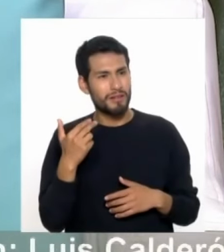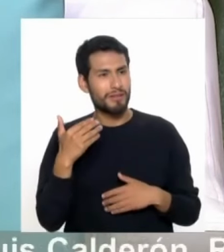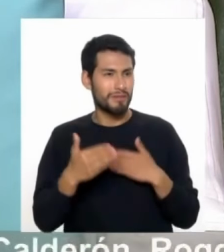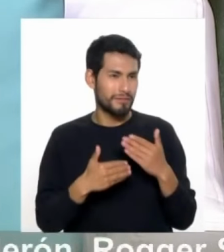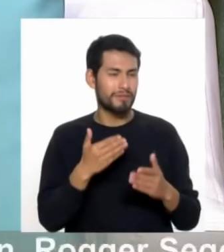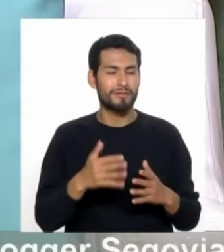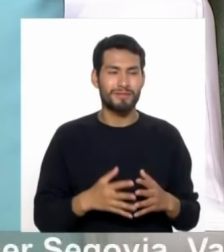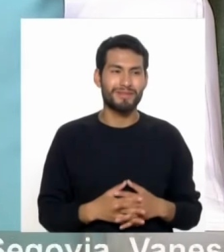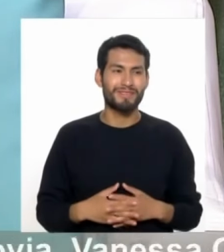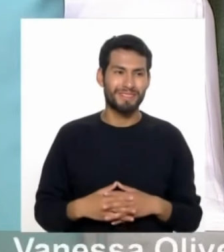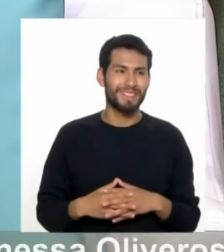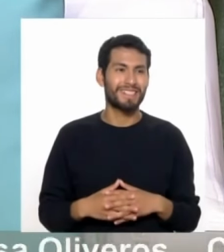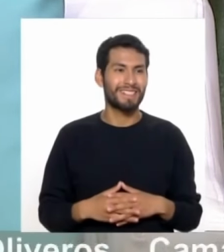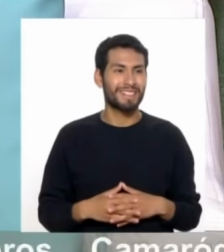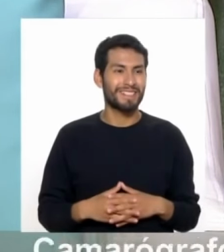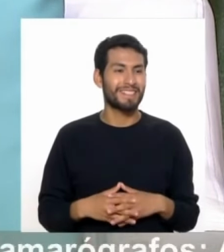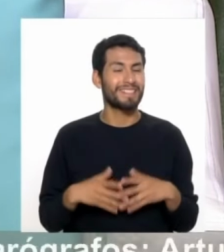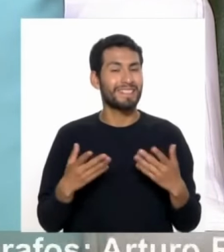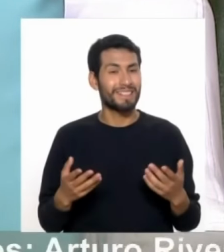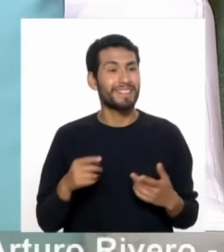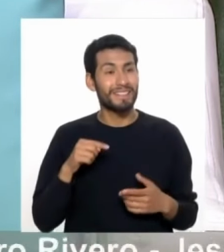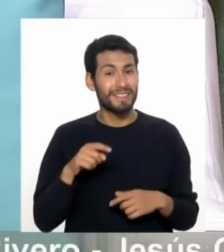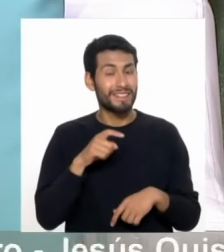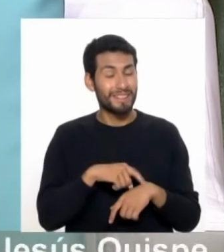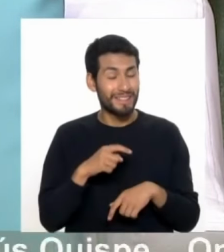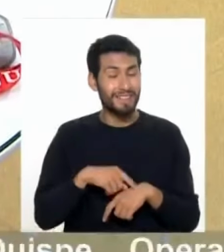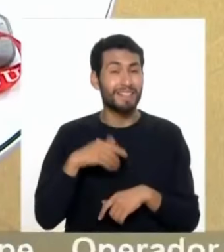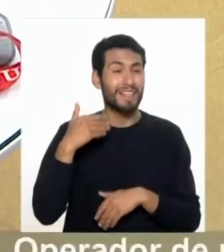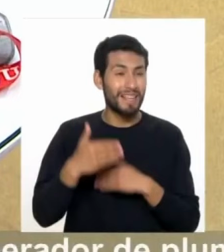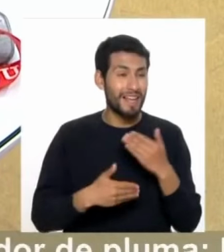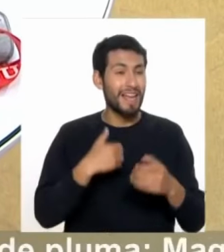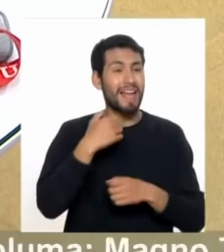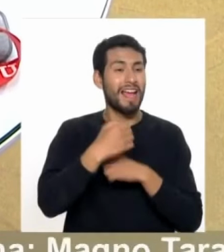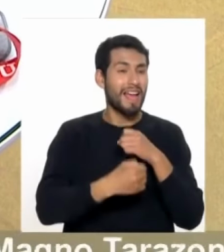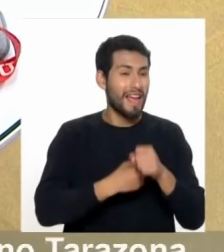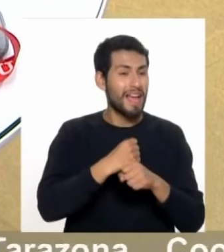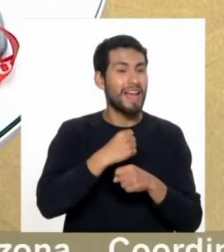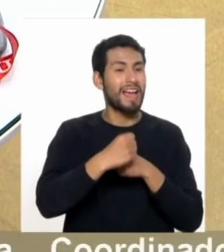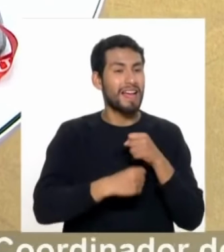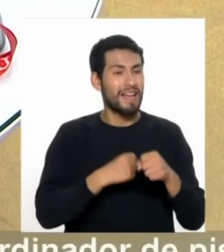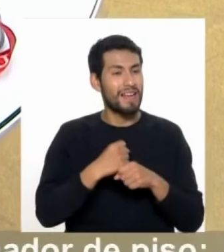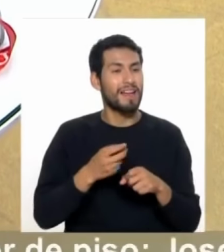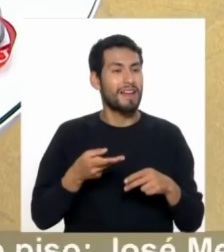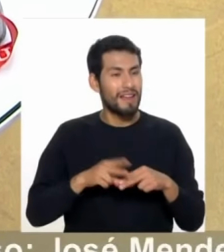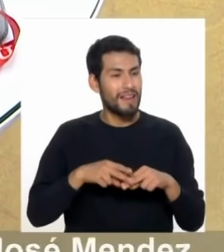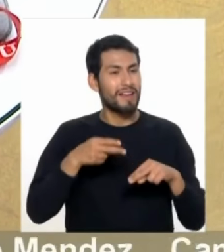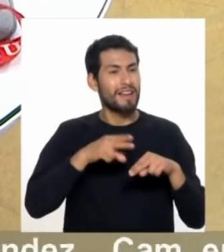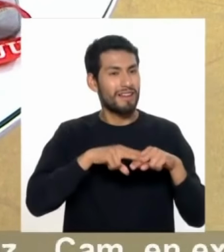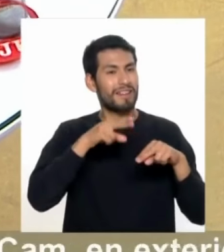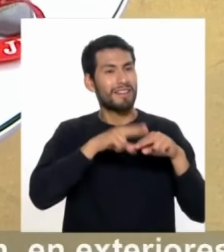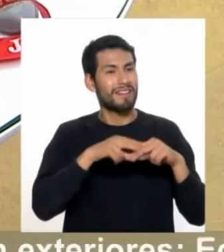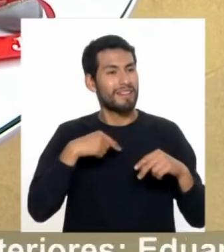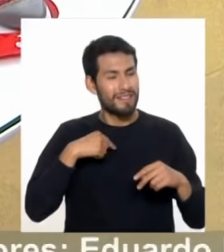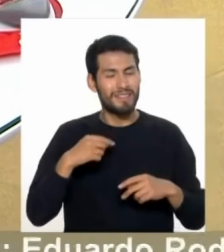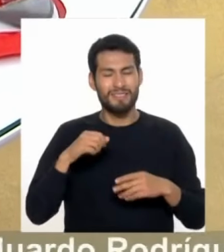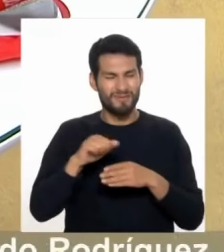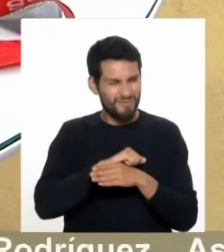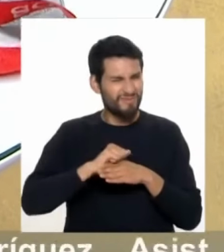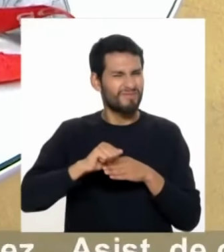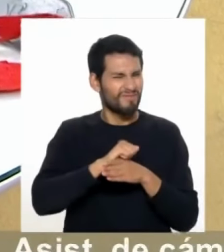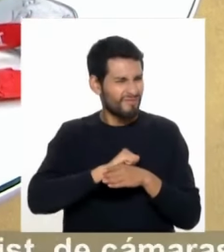solo. Y fue en ese transcurso de años, se me fue aumentando el